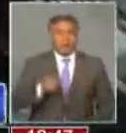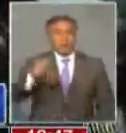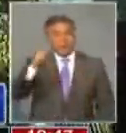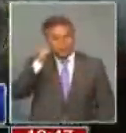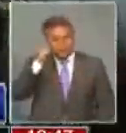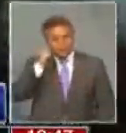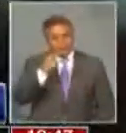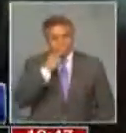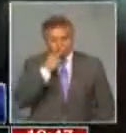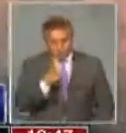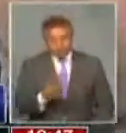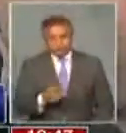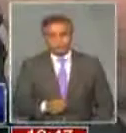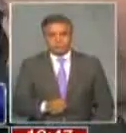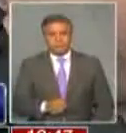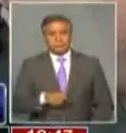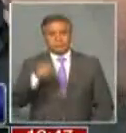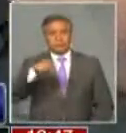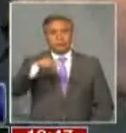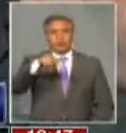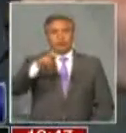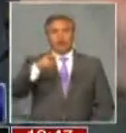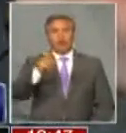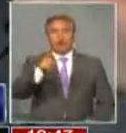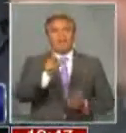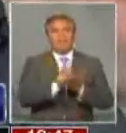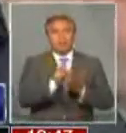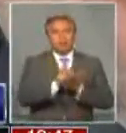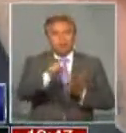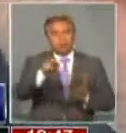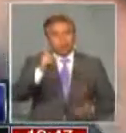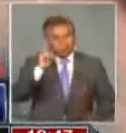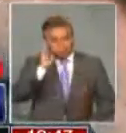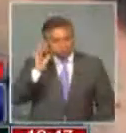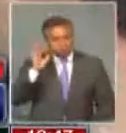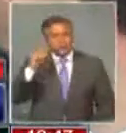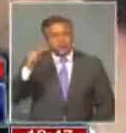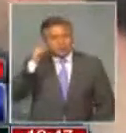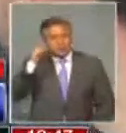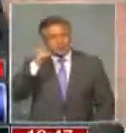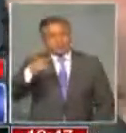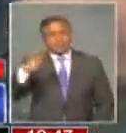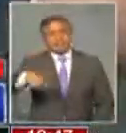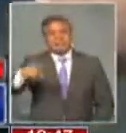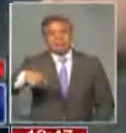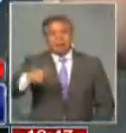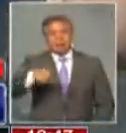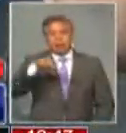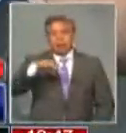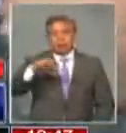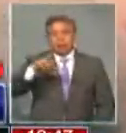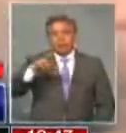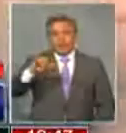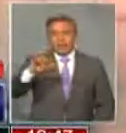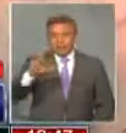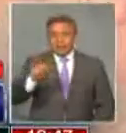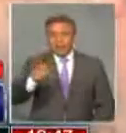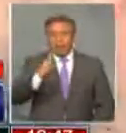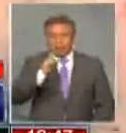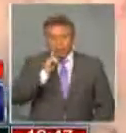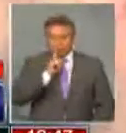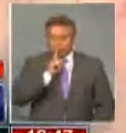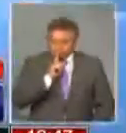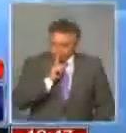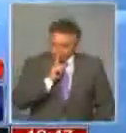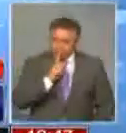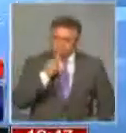al senador Novoa, diputado, escuchábamos, perdona, al senador Moreira reconocer que efectivamente